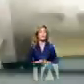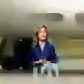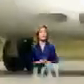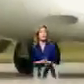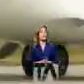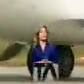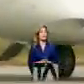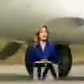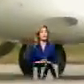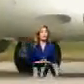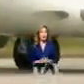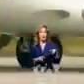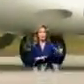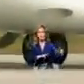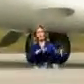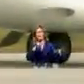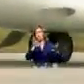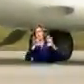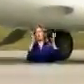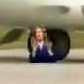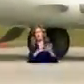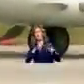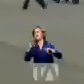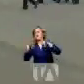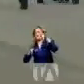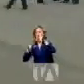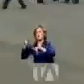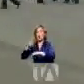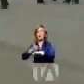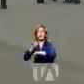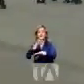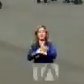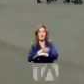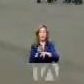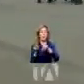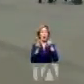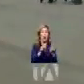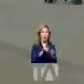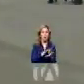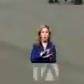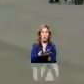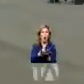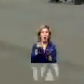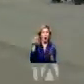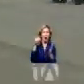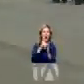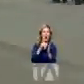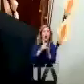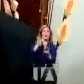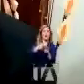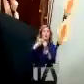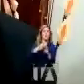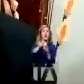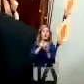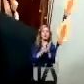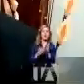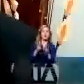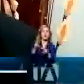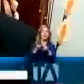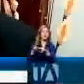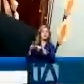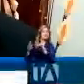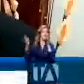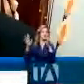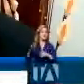9.649.000 dólares por decenas de desplazamientos, sin autorización, sin plan de vuelo y sin registro de pasajeros. Nosotros